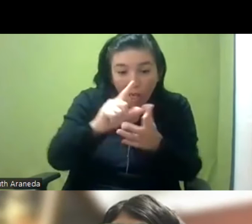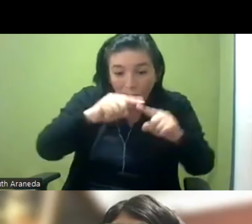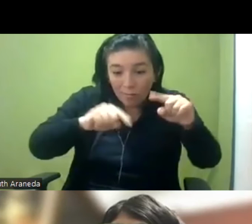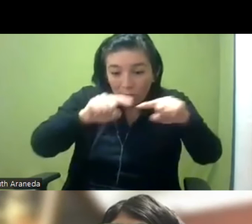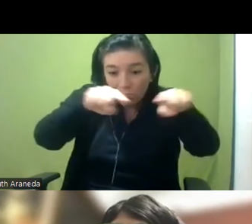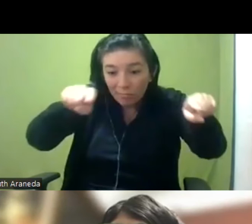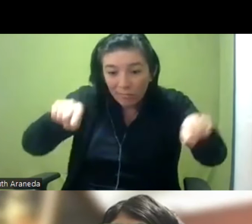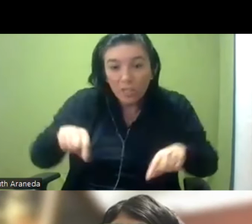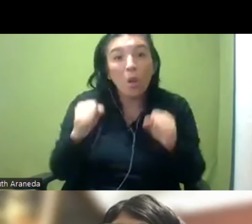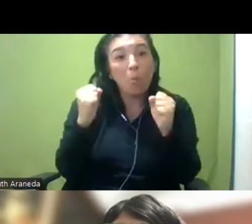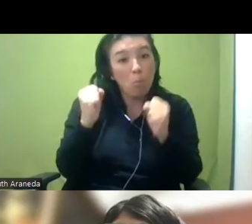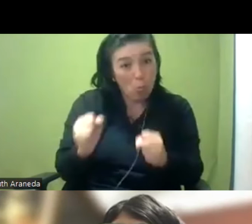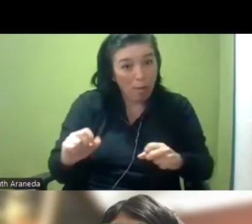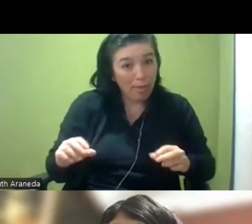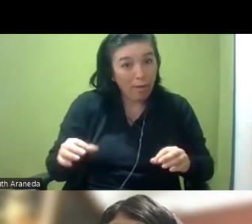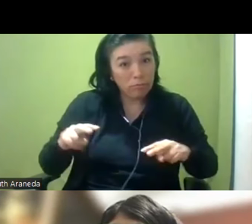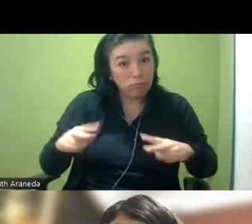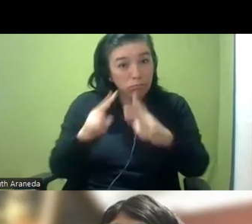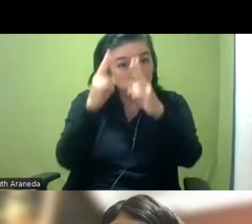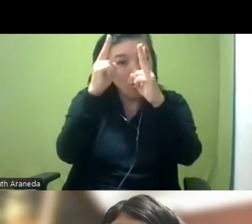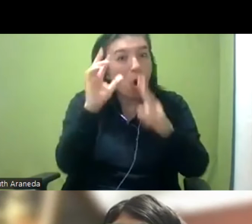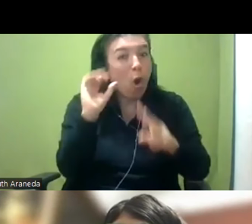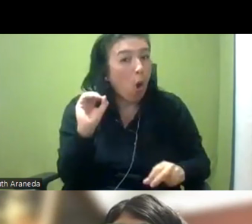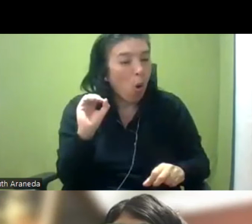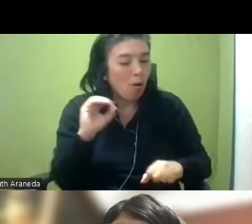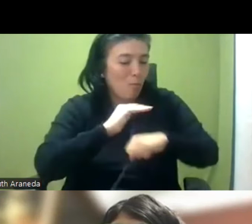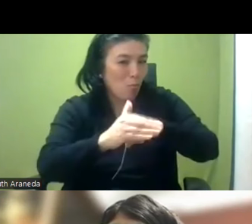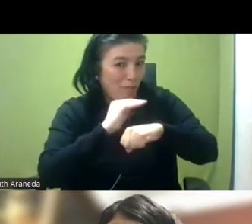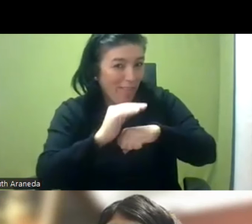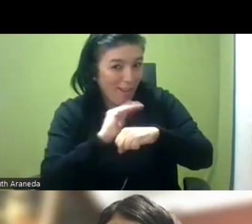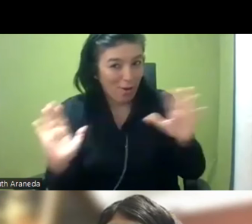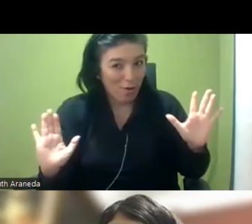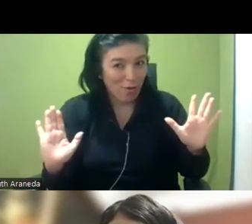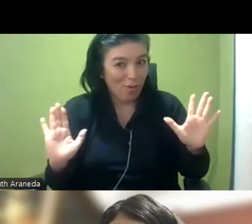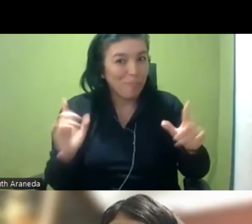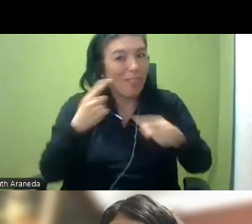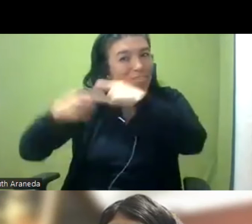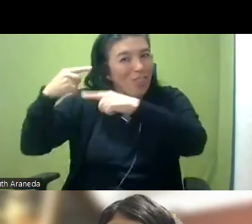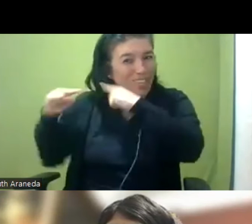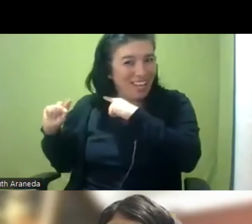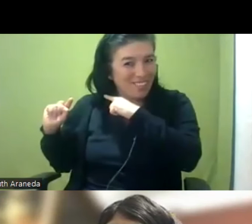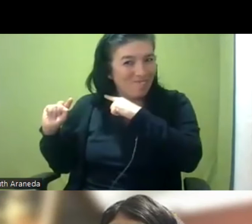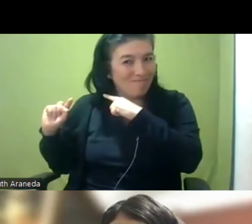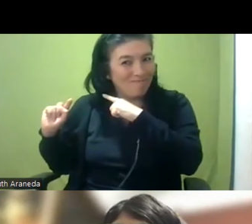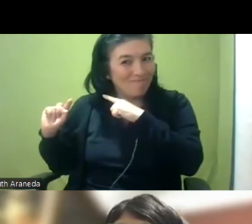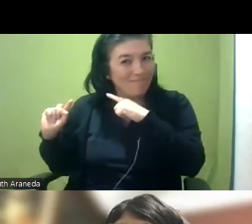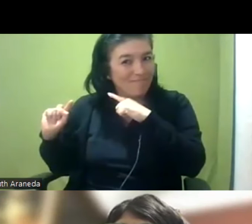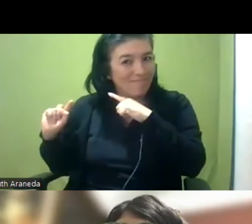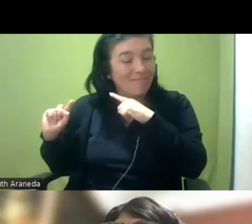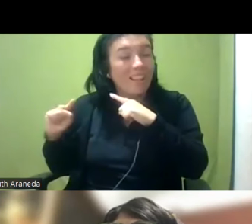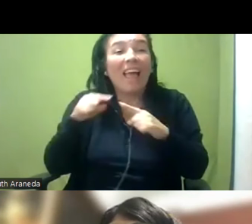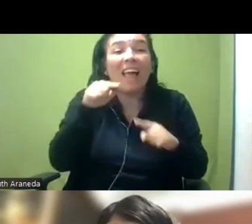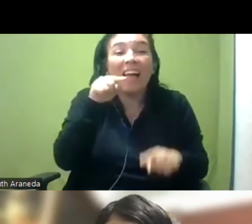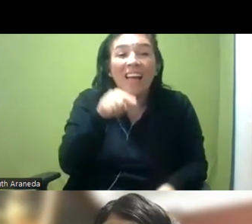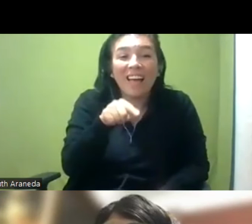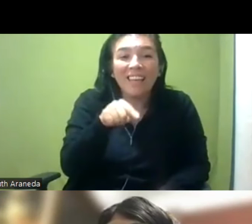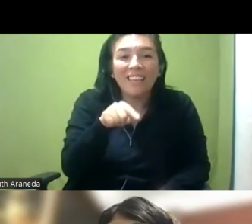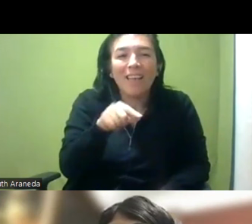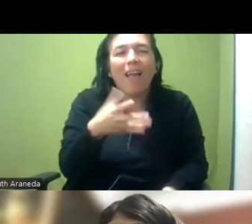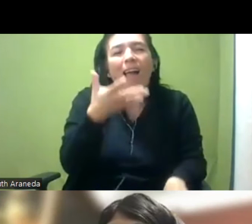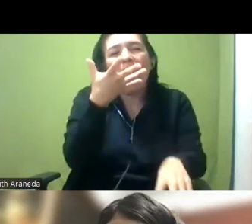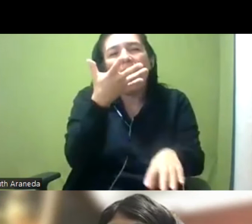para la construcción o si hay que protegerlo, por ejemplo. Entonces, eh, ahí hay